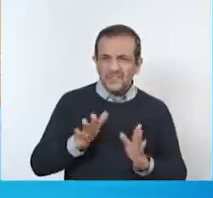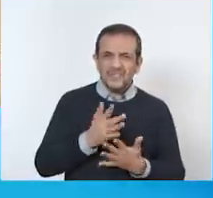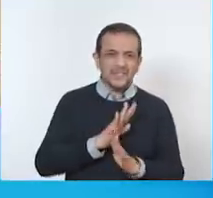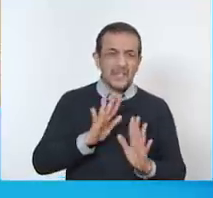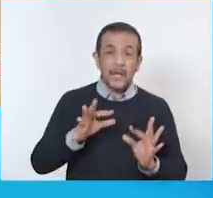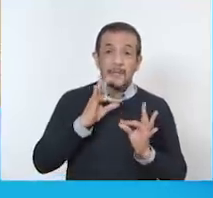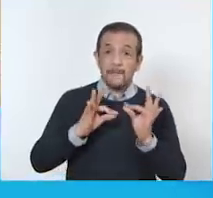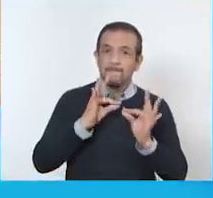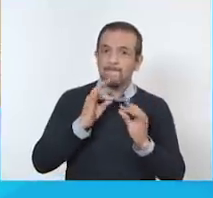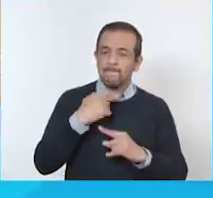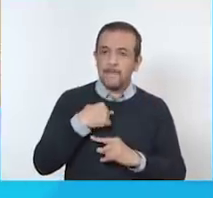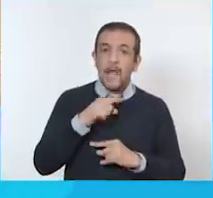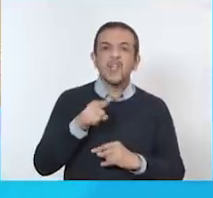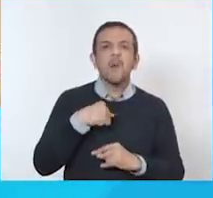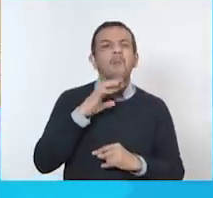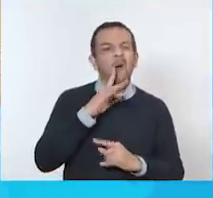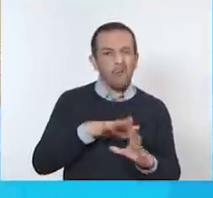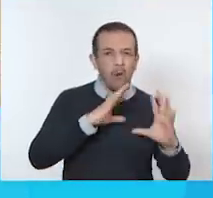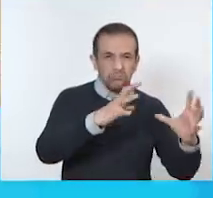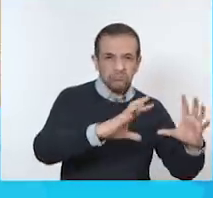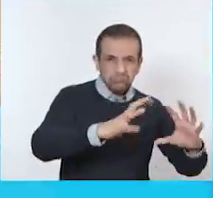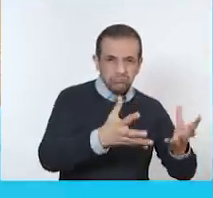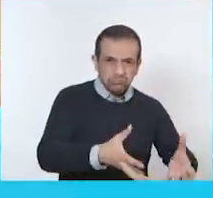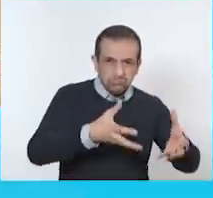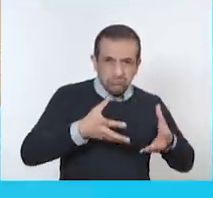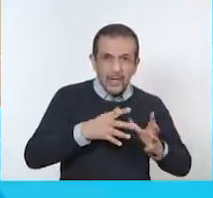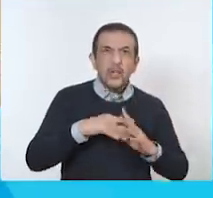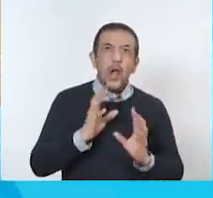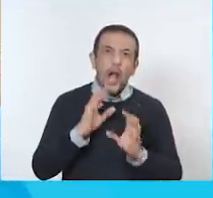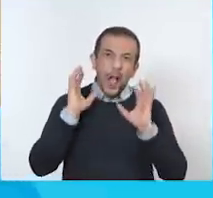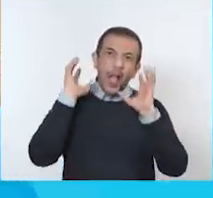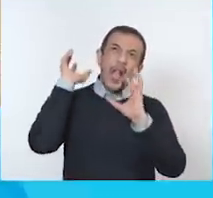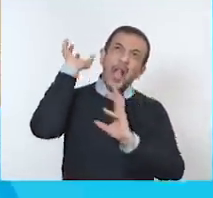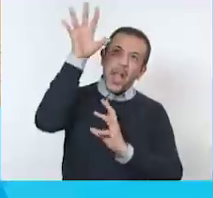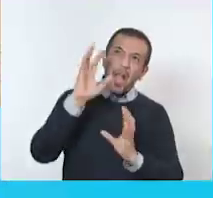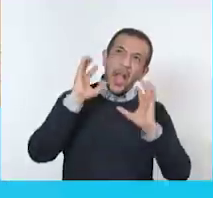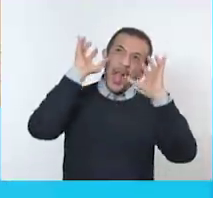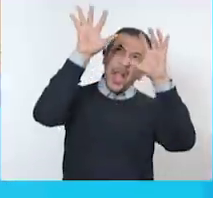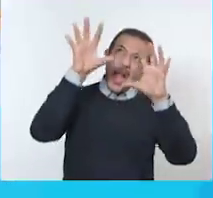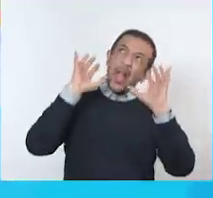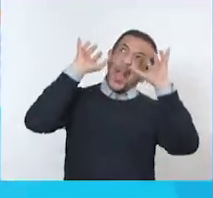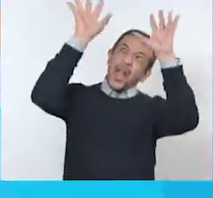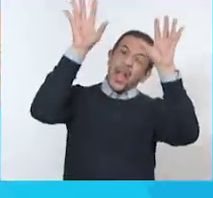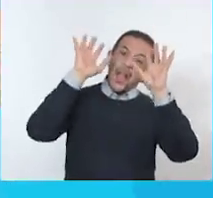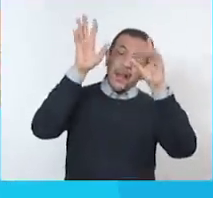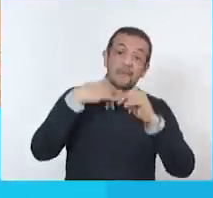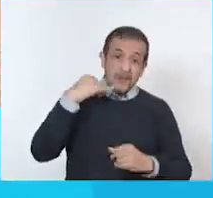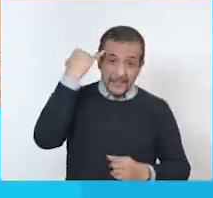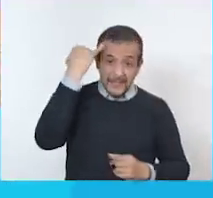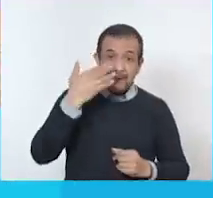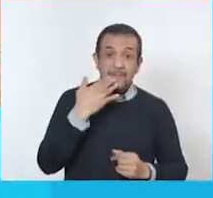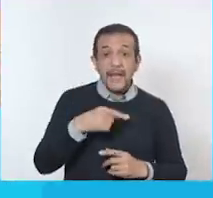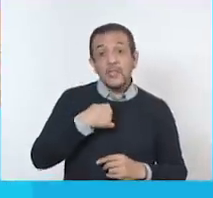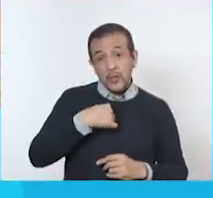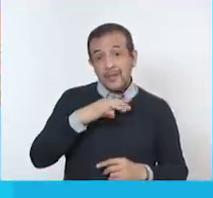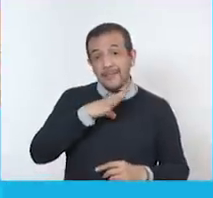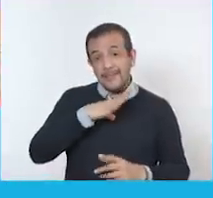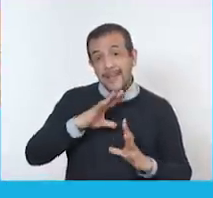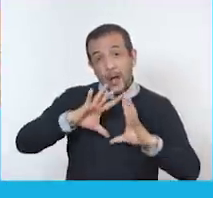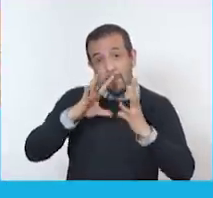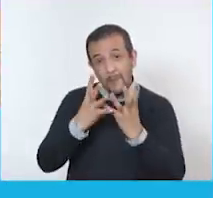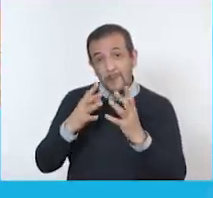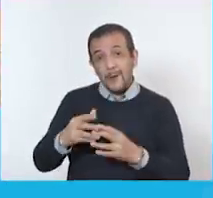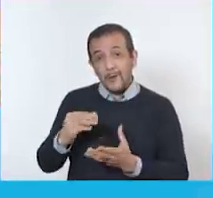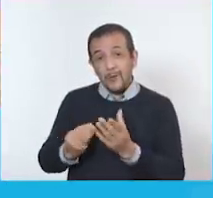qué aburrido! ¡Ya sé! Voy a ir por mi pelota y voy a jugar a lanzar la pelota. Eso sí, es muy buena idea. Además, aquí tengo mi